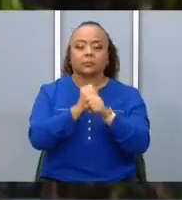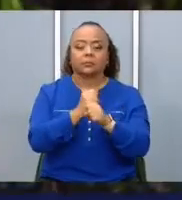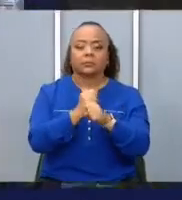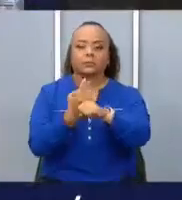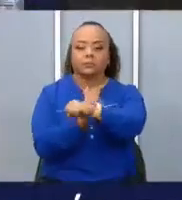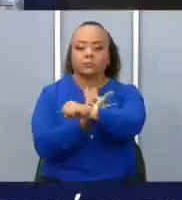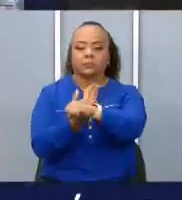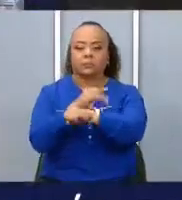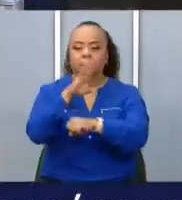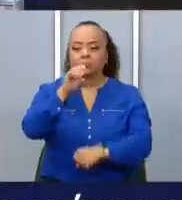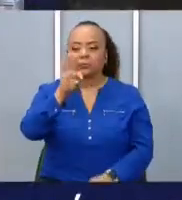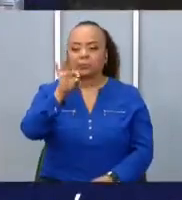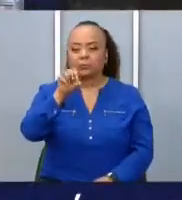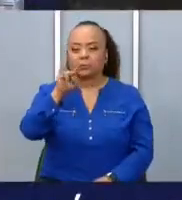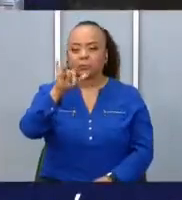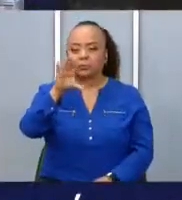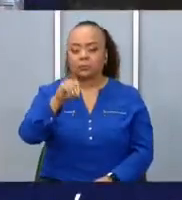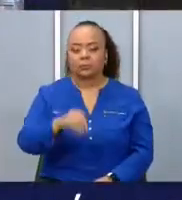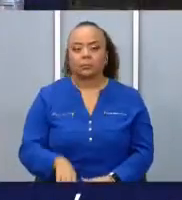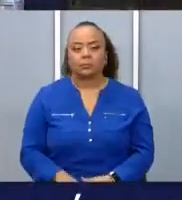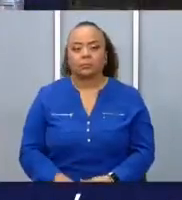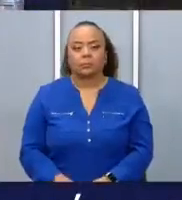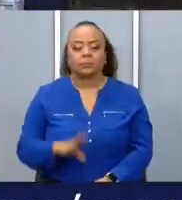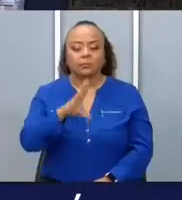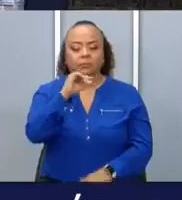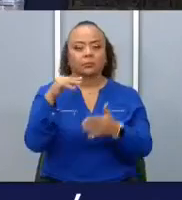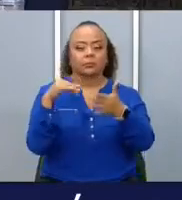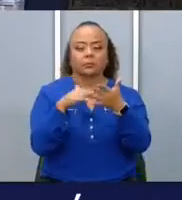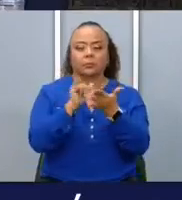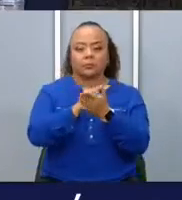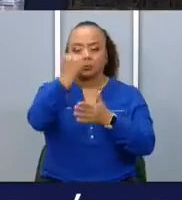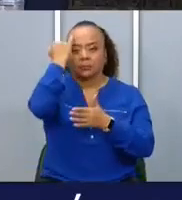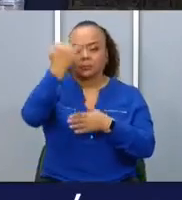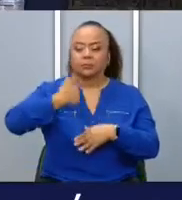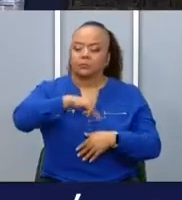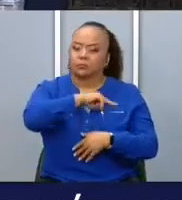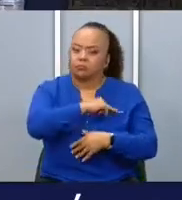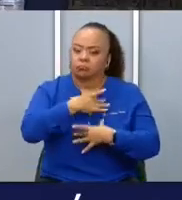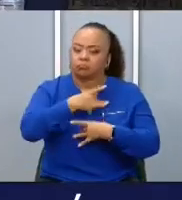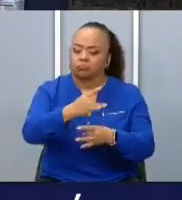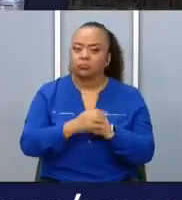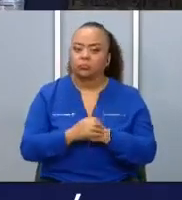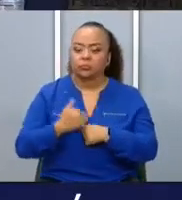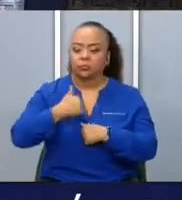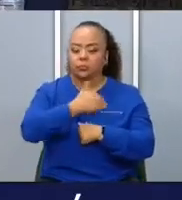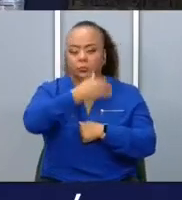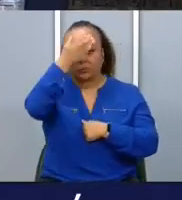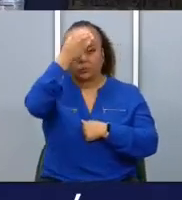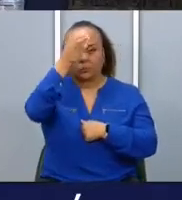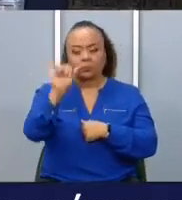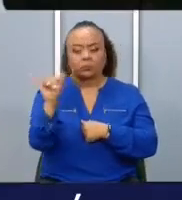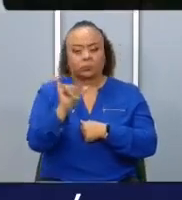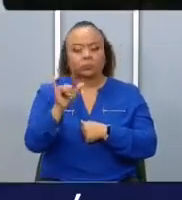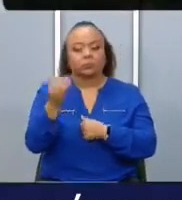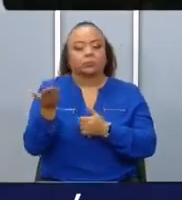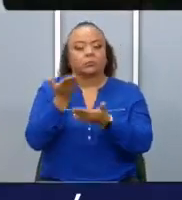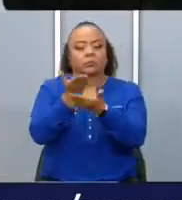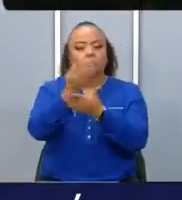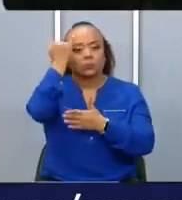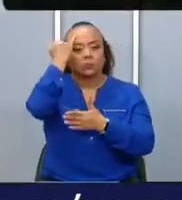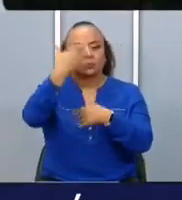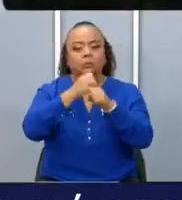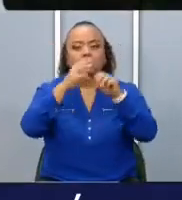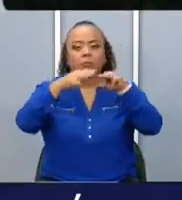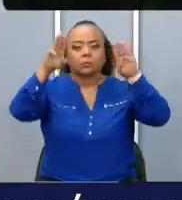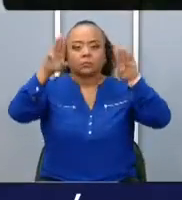un Jardín Botánico por ejemplo y y y estudiar esa idea a nosotros nos parece interesante el Ministerio de cultura también ha traído la idea de